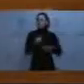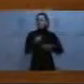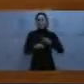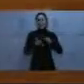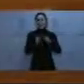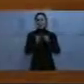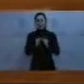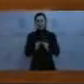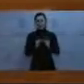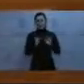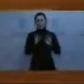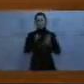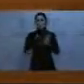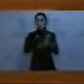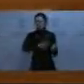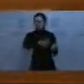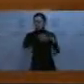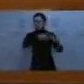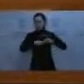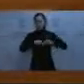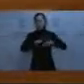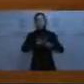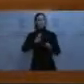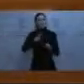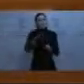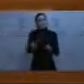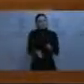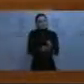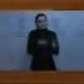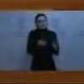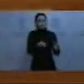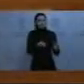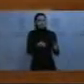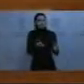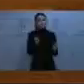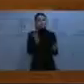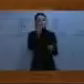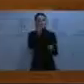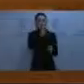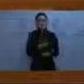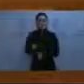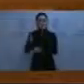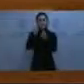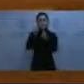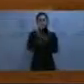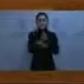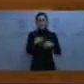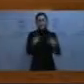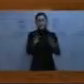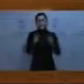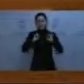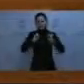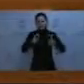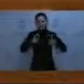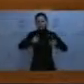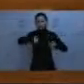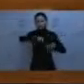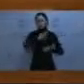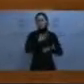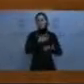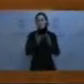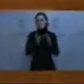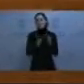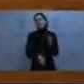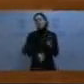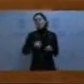el ámbito reglamentario de los diversos parlamentos españoles, en nuestro caso la Junta General